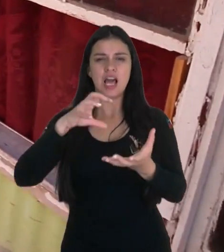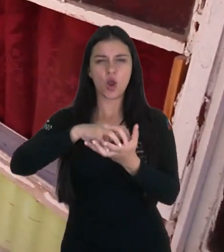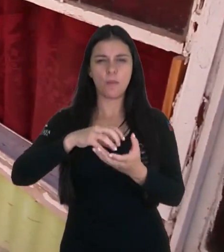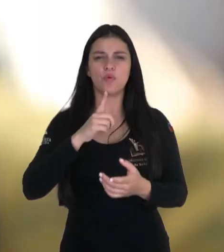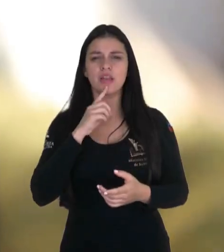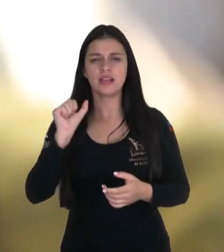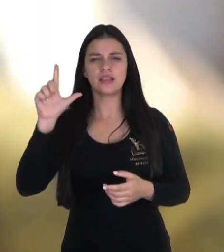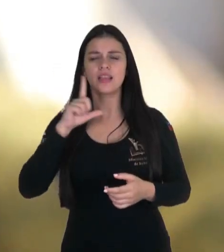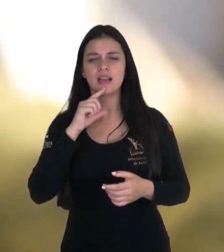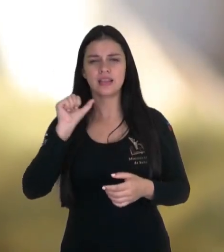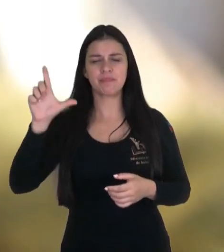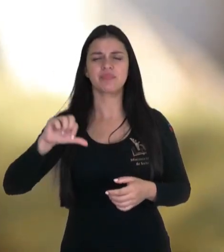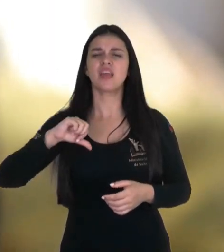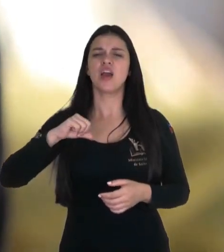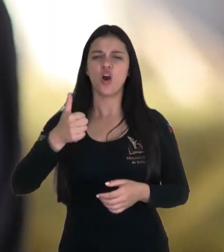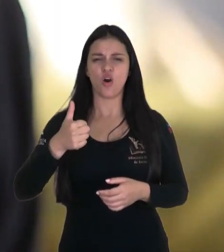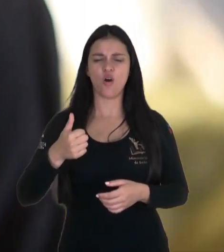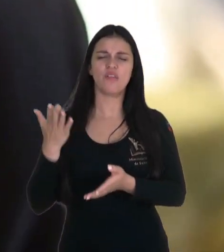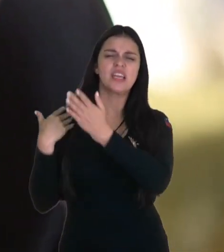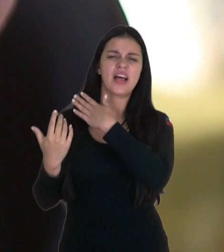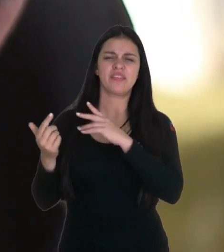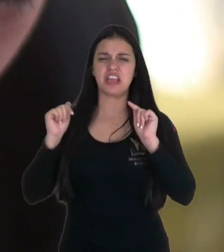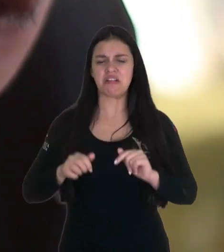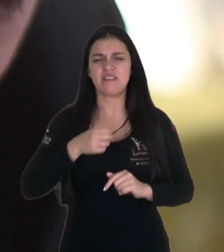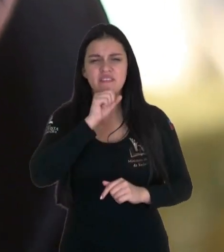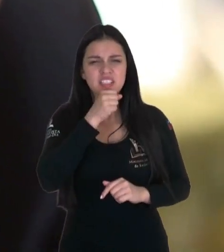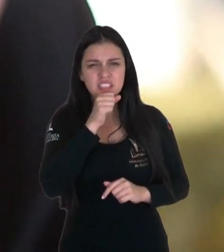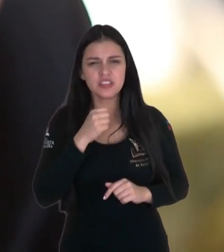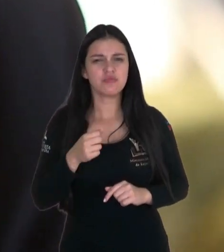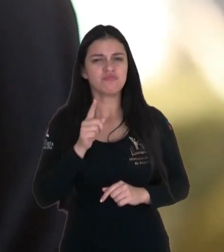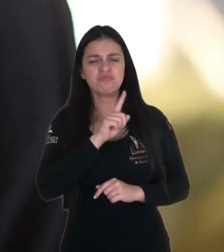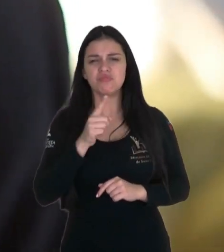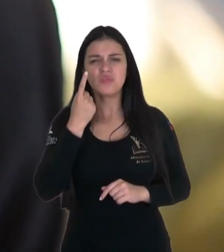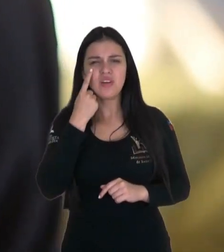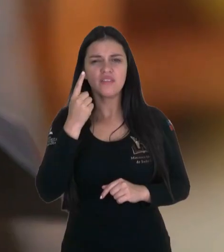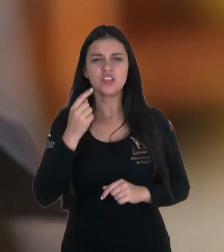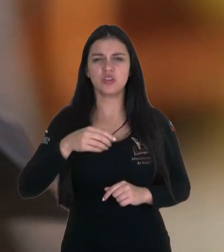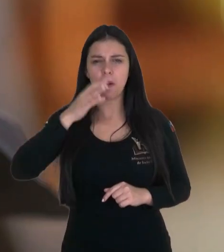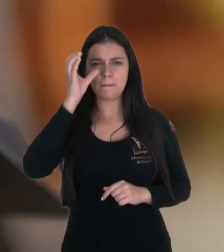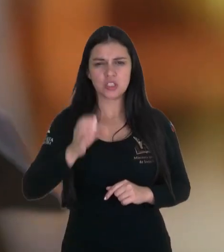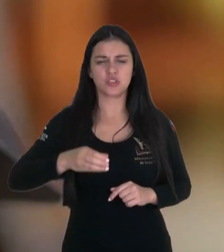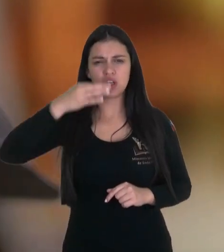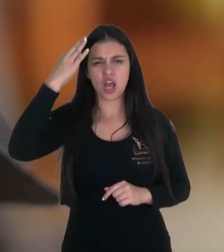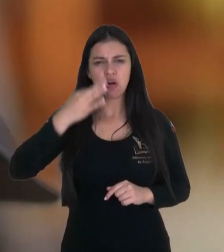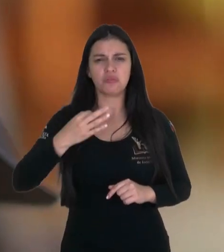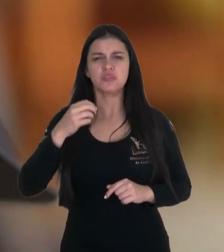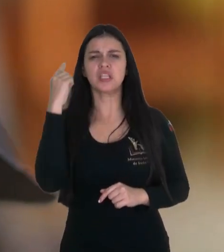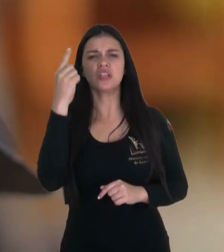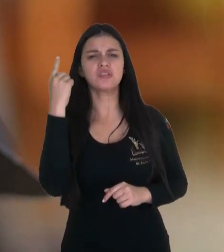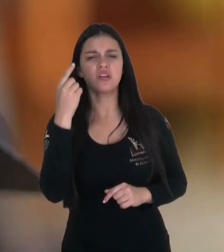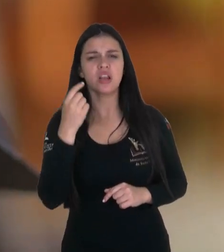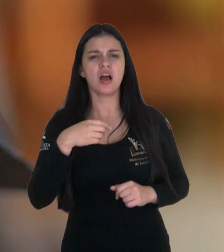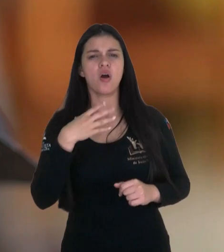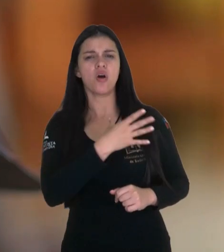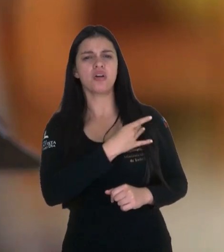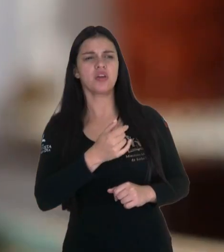Taltal. Joven fui y he envejecido, y nunca he visto justo desamparado ni a su descendencia que mendigue